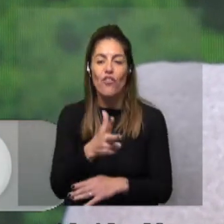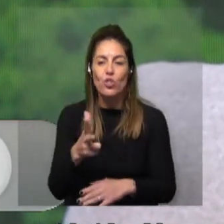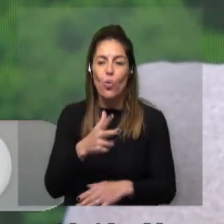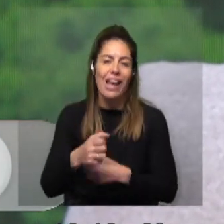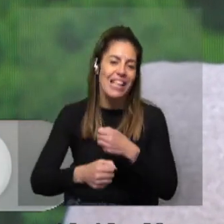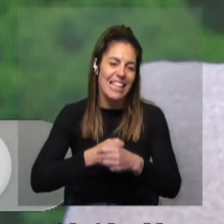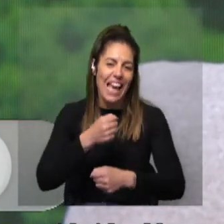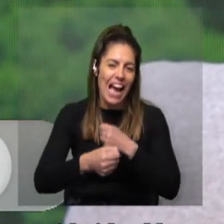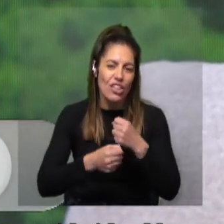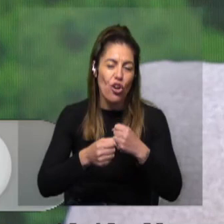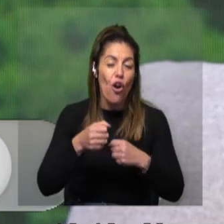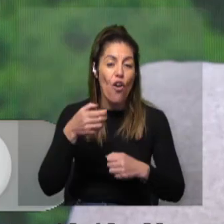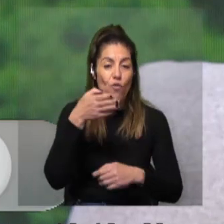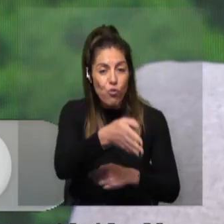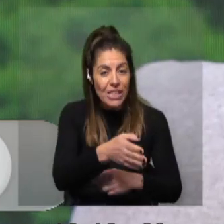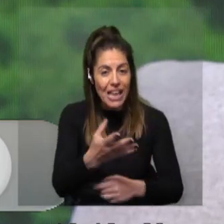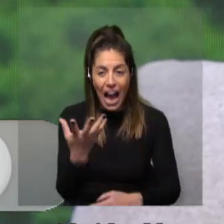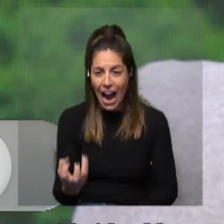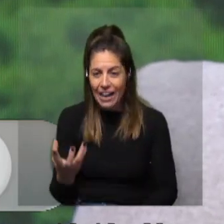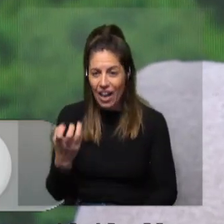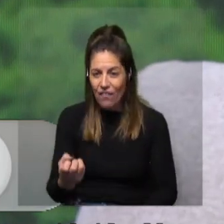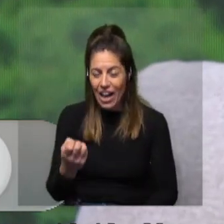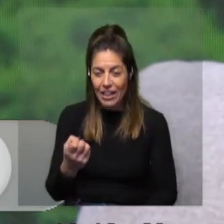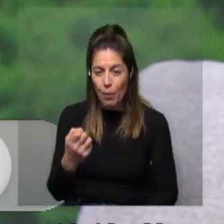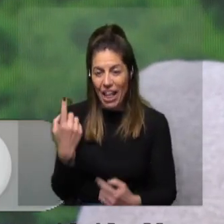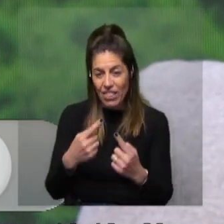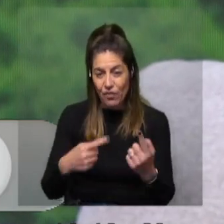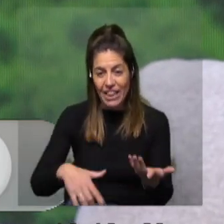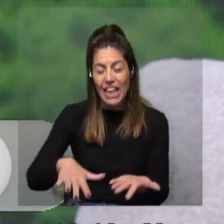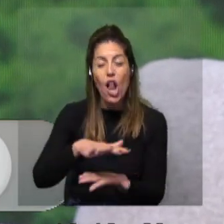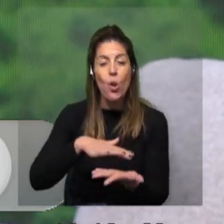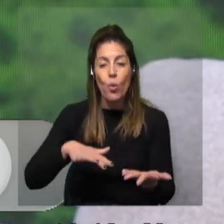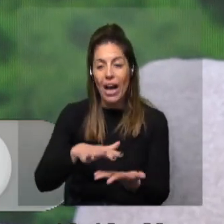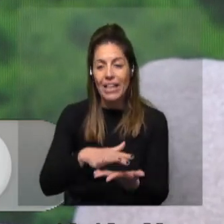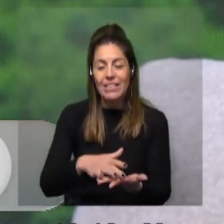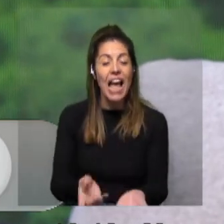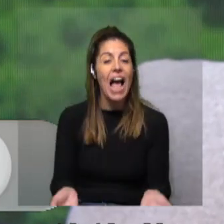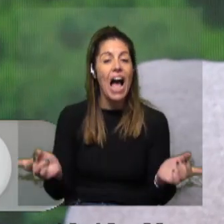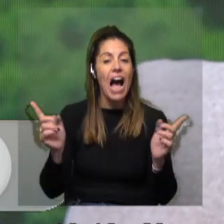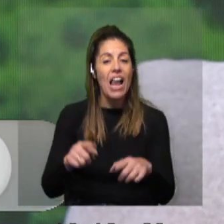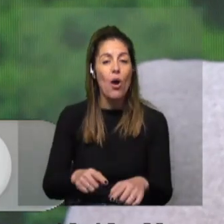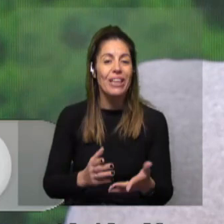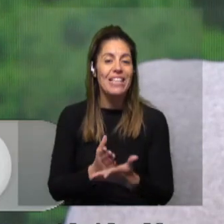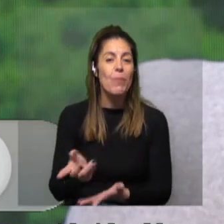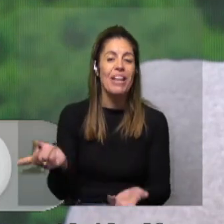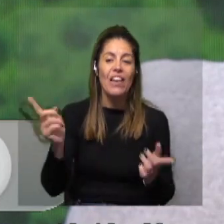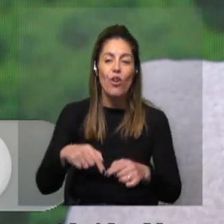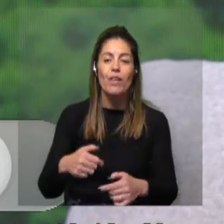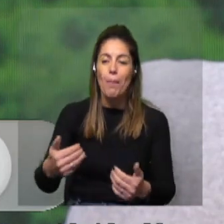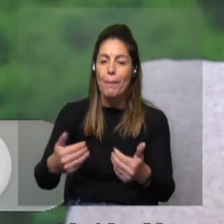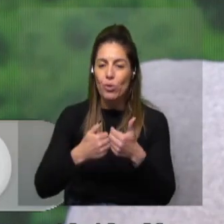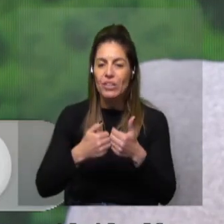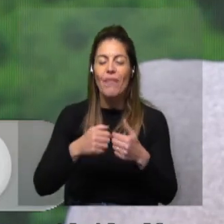Y bueno, fui a hacer unos registros para los entes. Y a la vuelta, cada vez que volvía me preguntaban, ¿y dónde